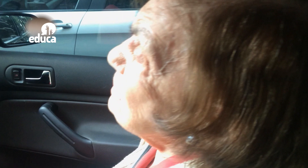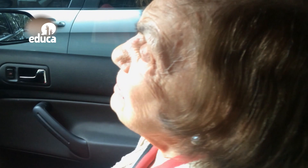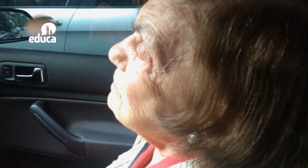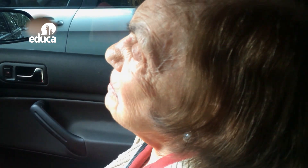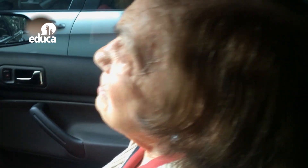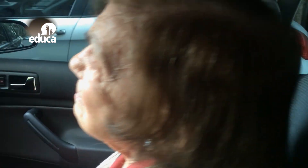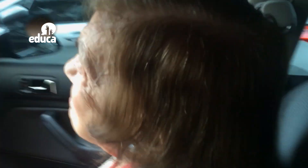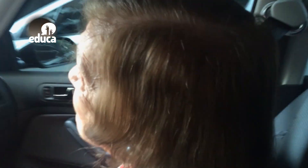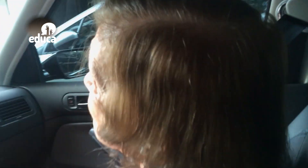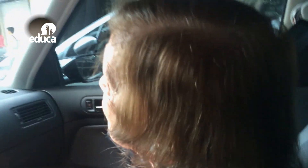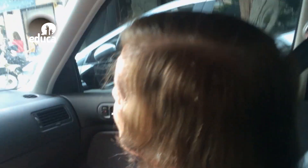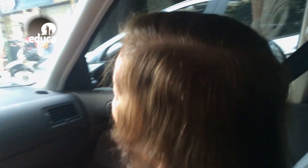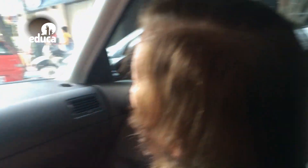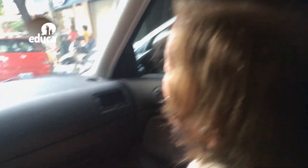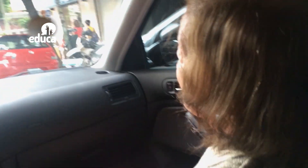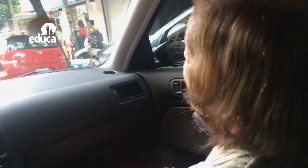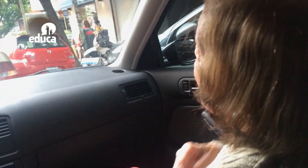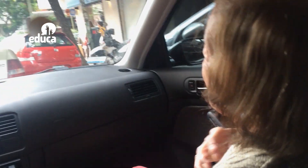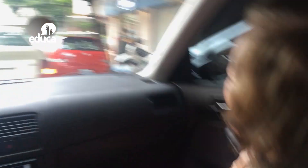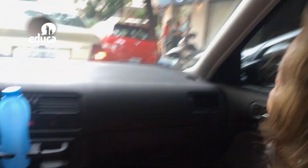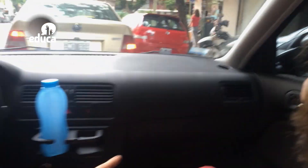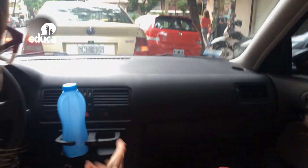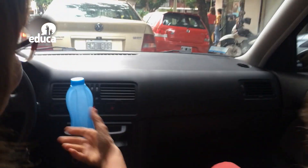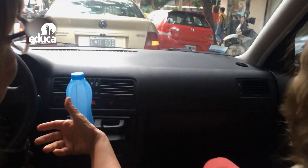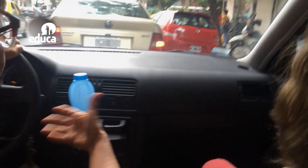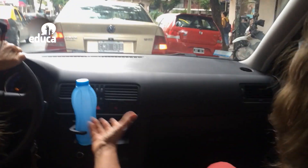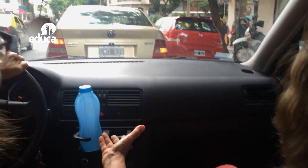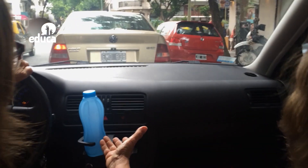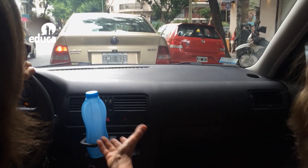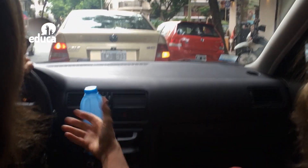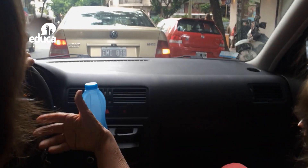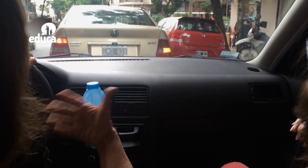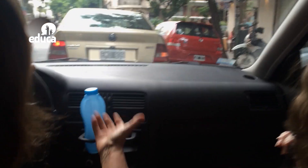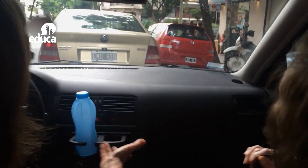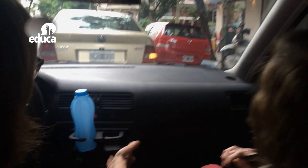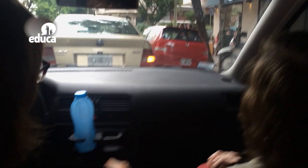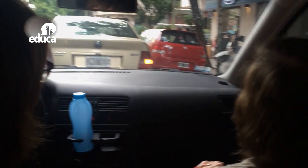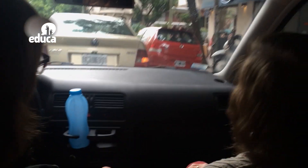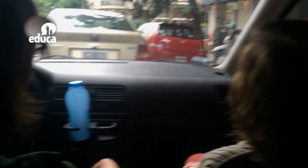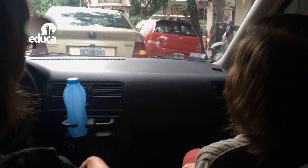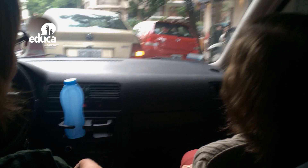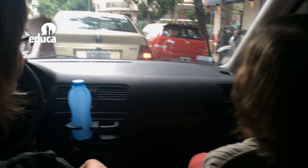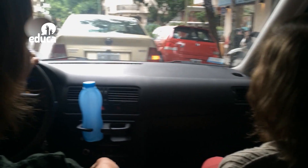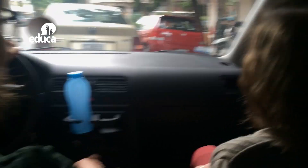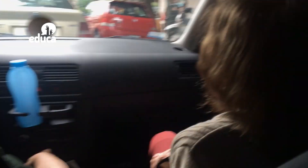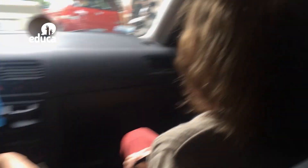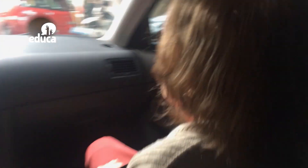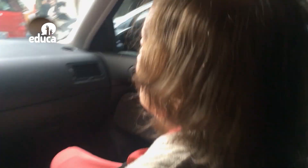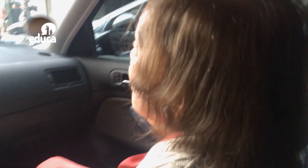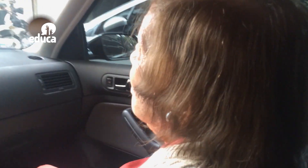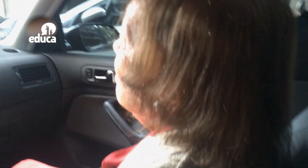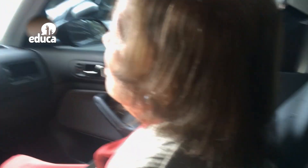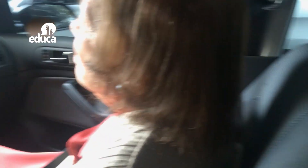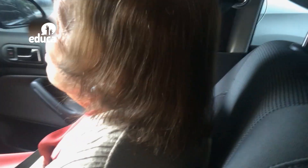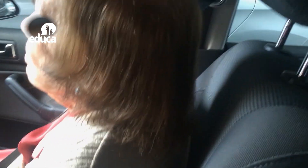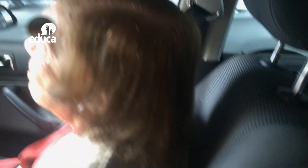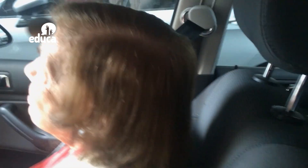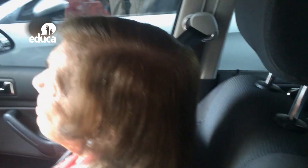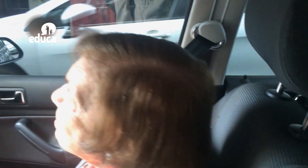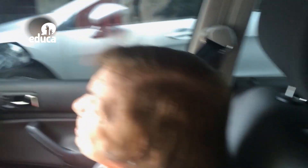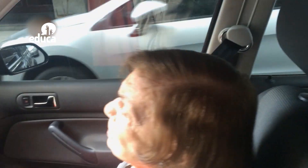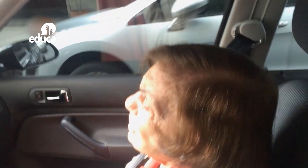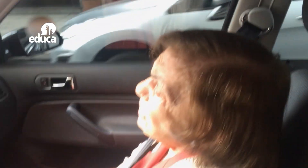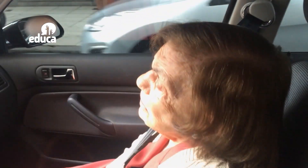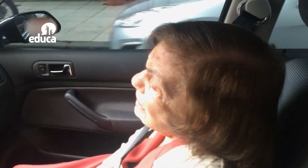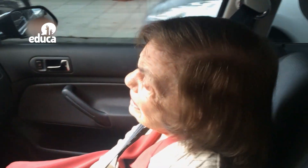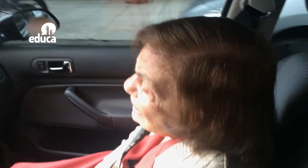Bueno. No, yo te pregunto porque a veces uno hablando puede aclarar algo. No. O a veces algo que el